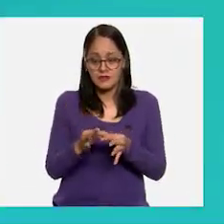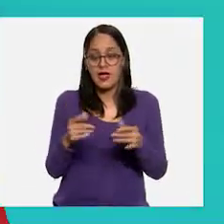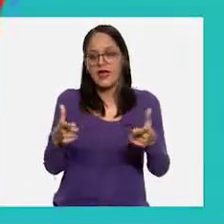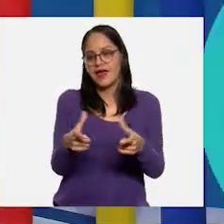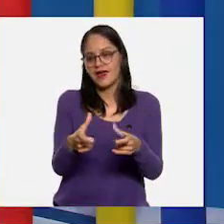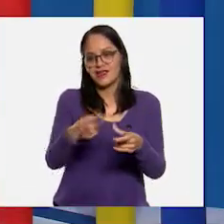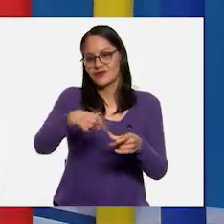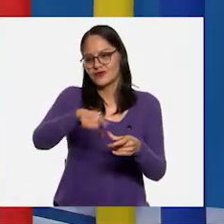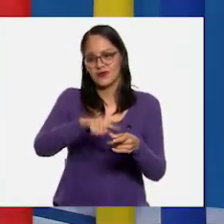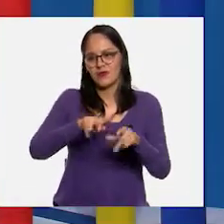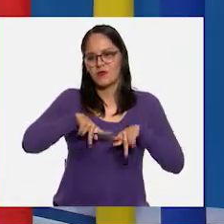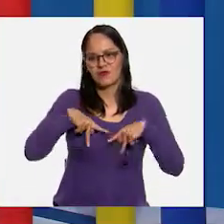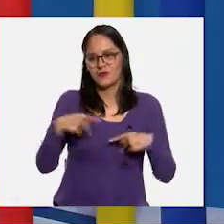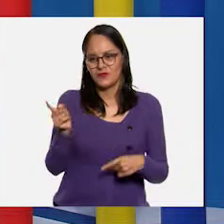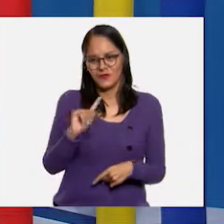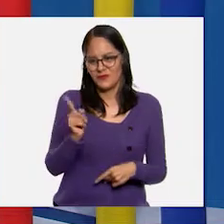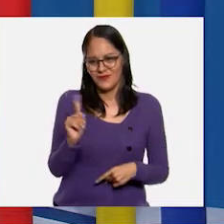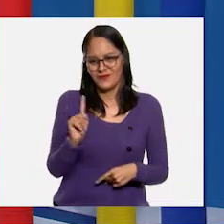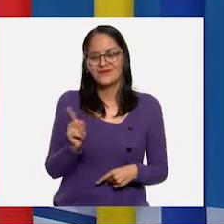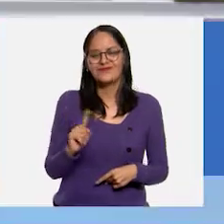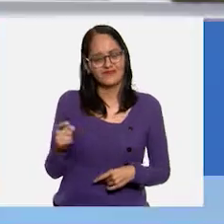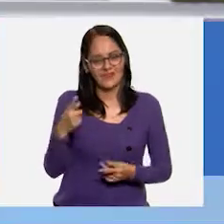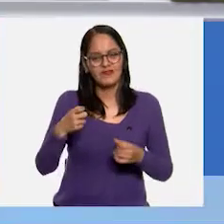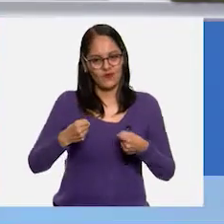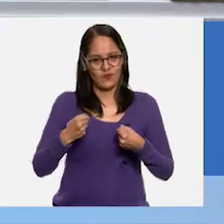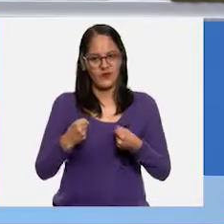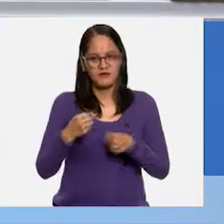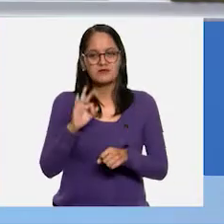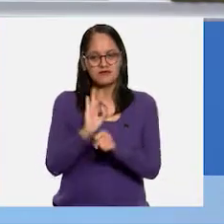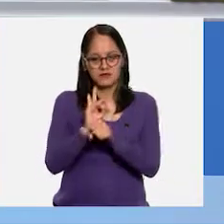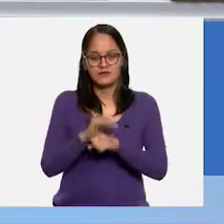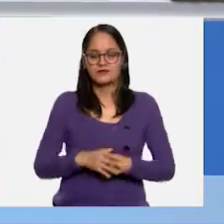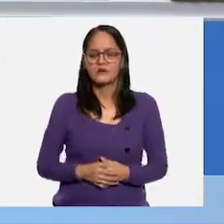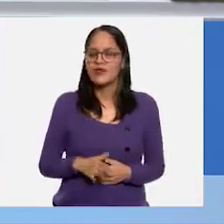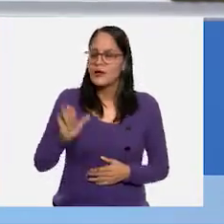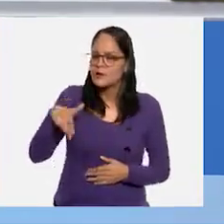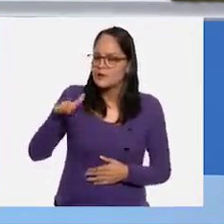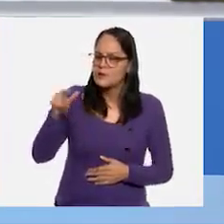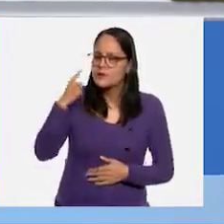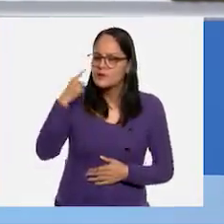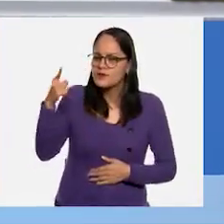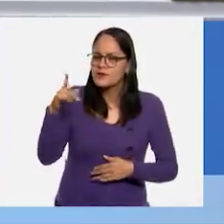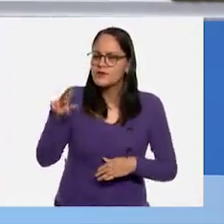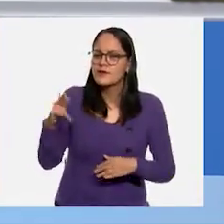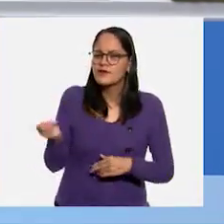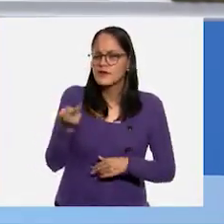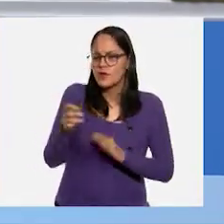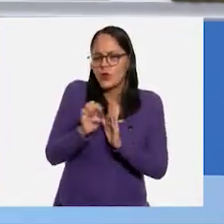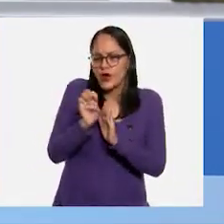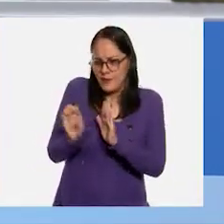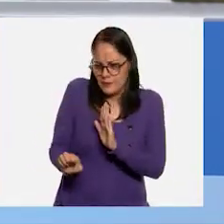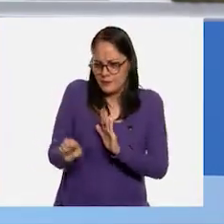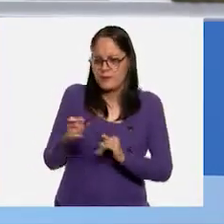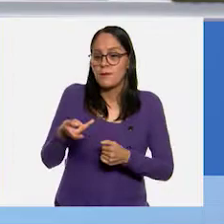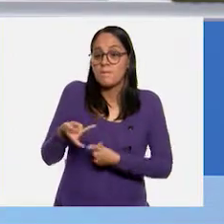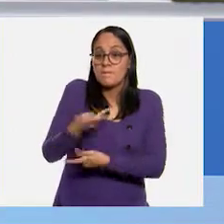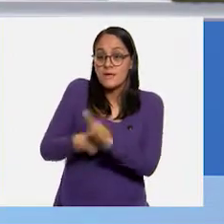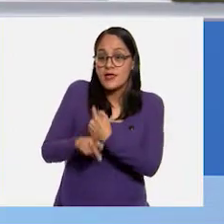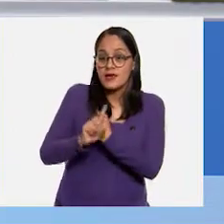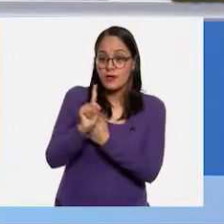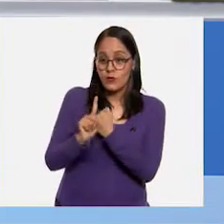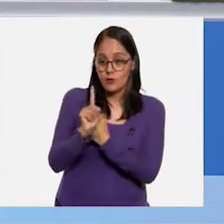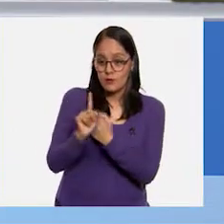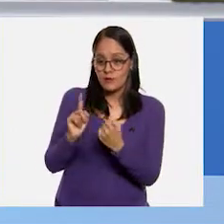Bueno, hay algo que no entiendo del todo. Nos ha mencionado saber qué hacer en caso de un fenómeno natural